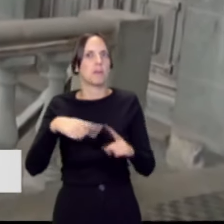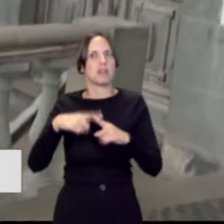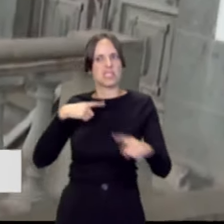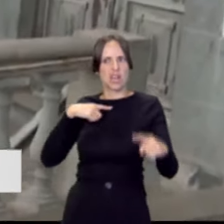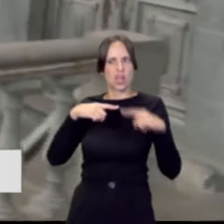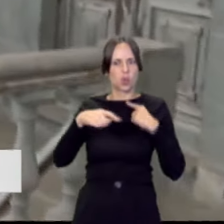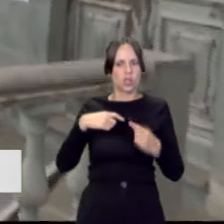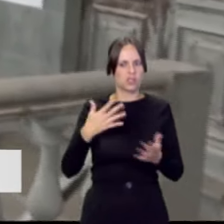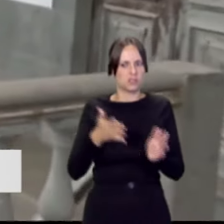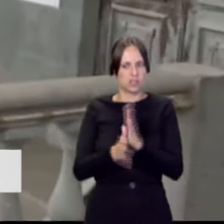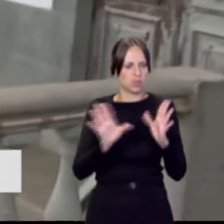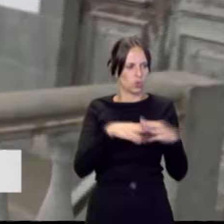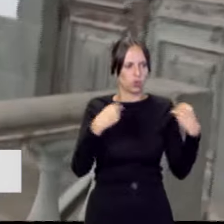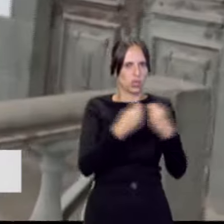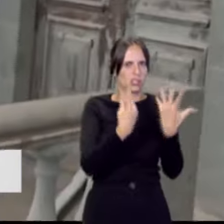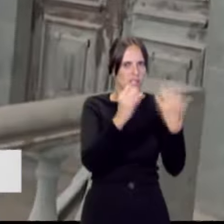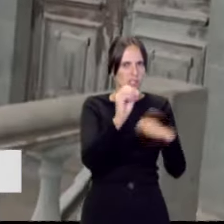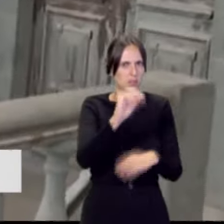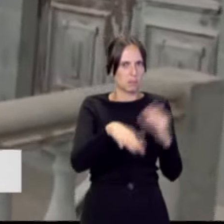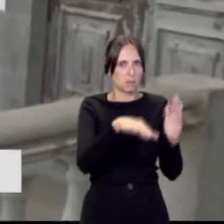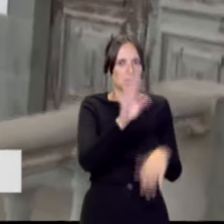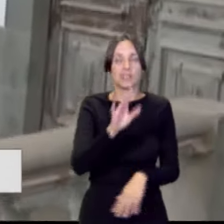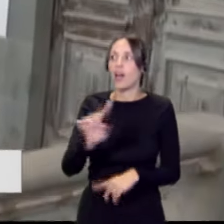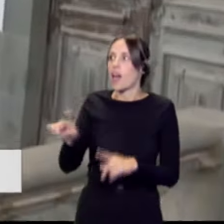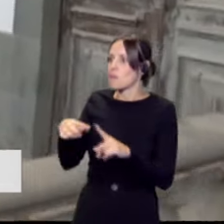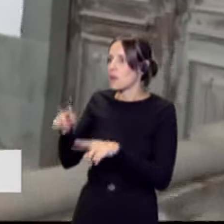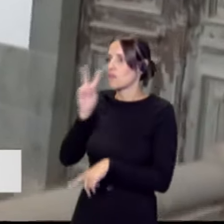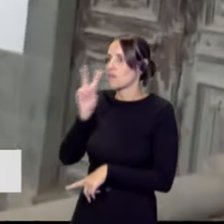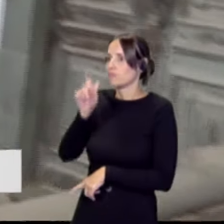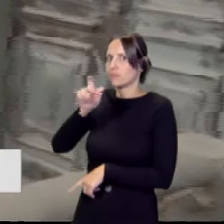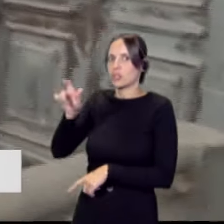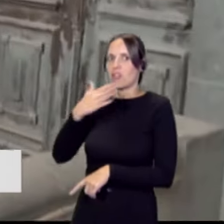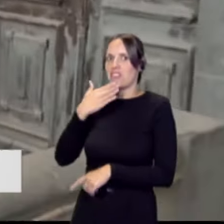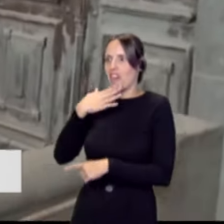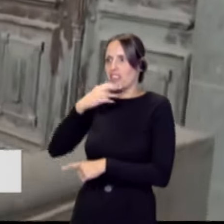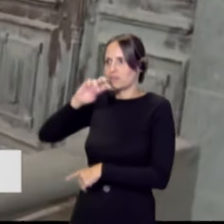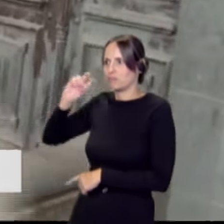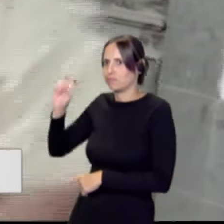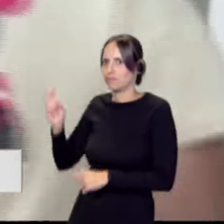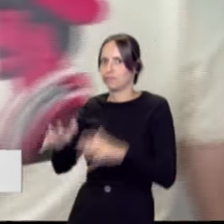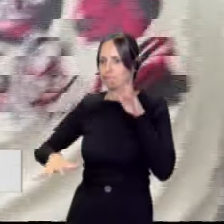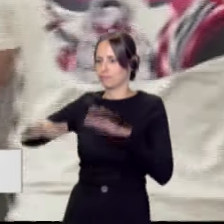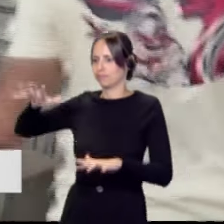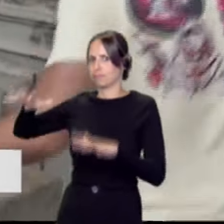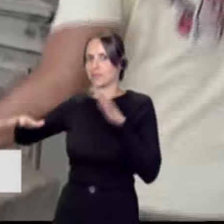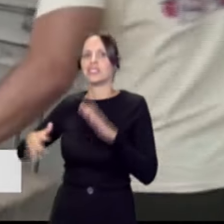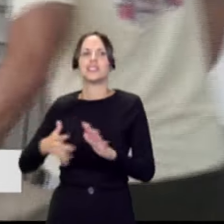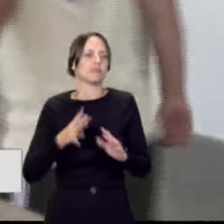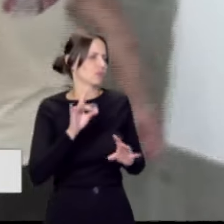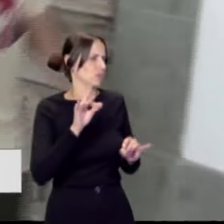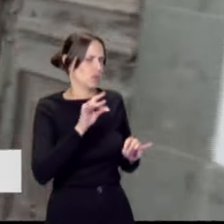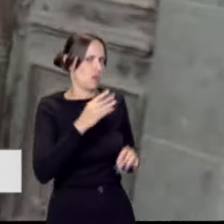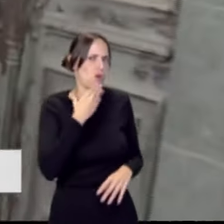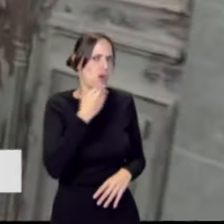Iván, vemos personas de todas las edades. Sí, estos se unen intergeneracionalmente y además también